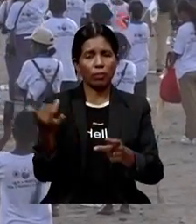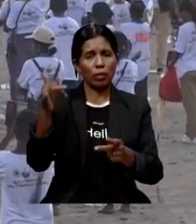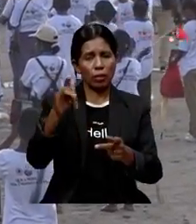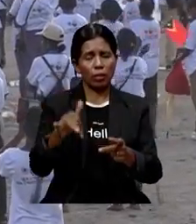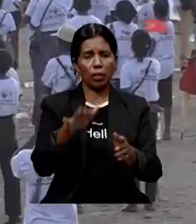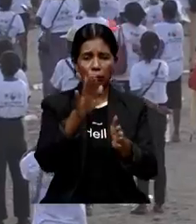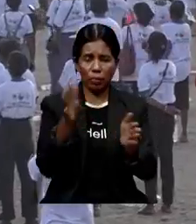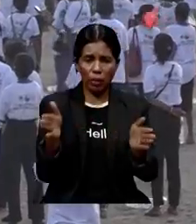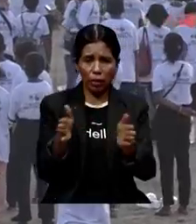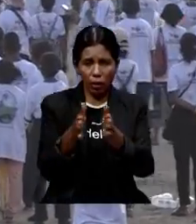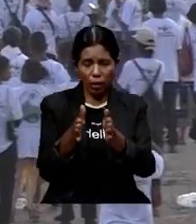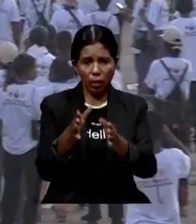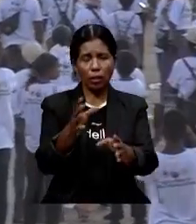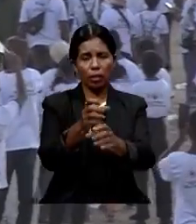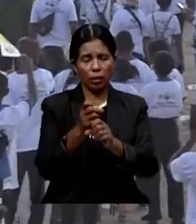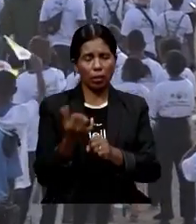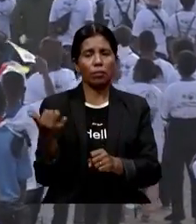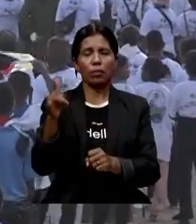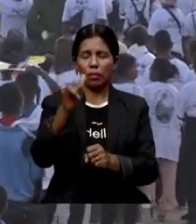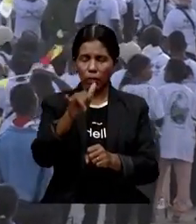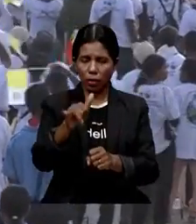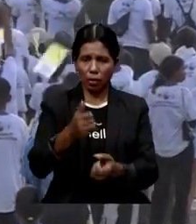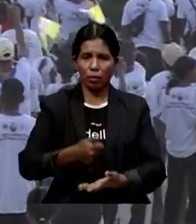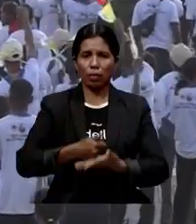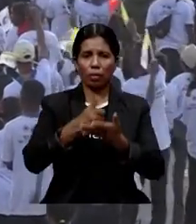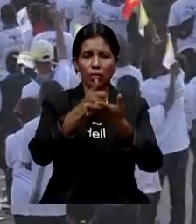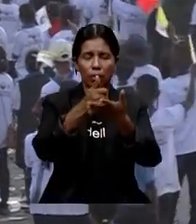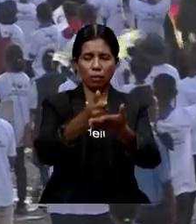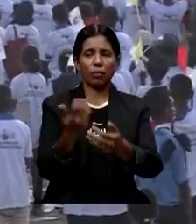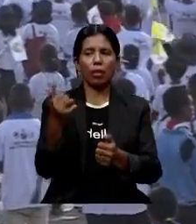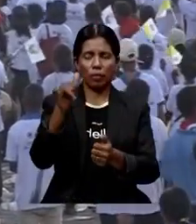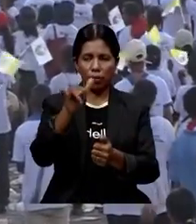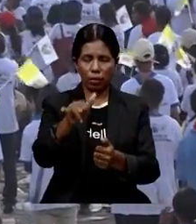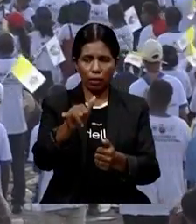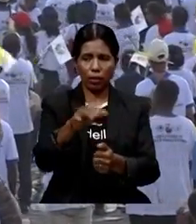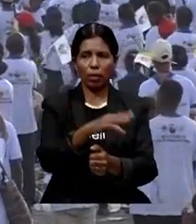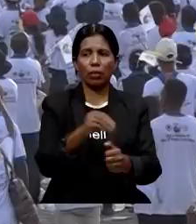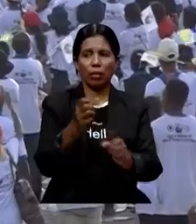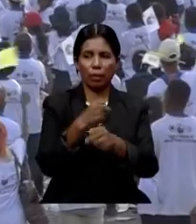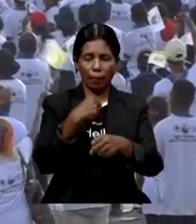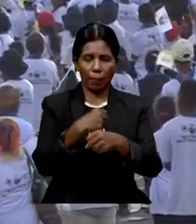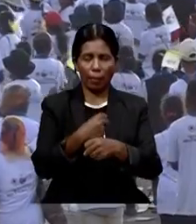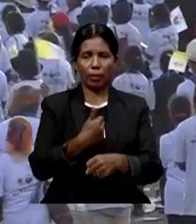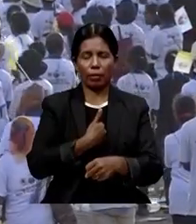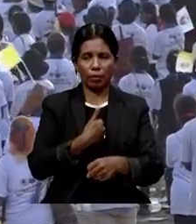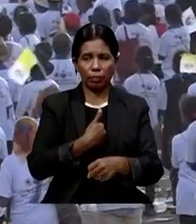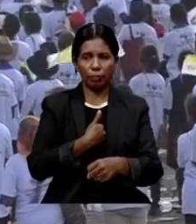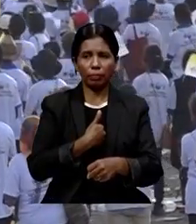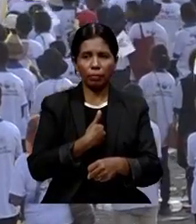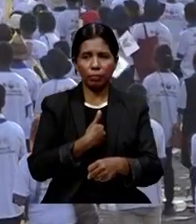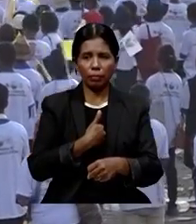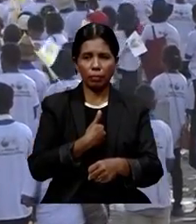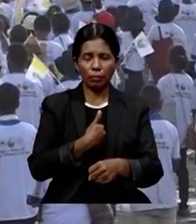ikliu, simu sira, taumatan basira, no halo ita an sai